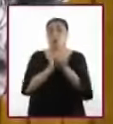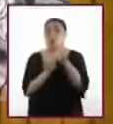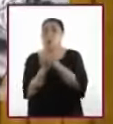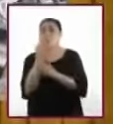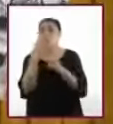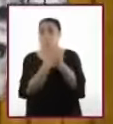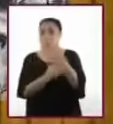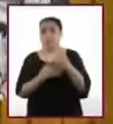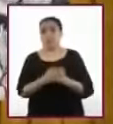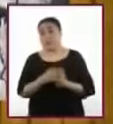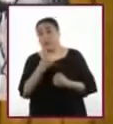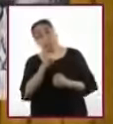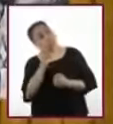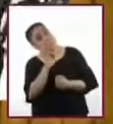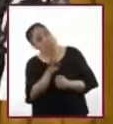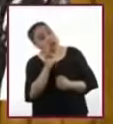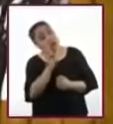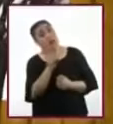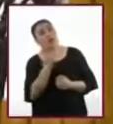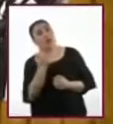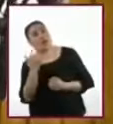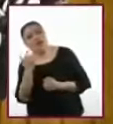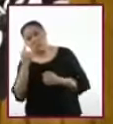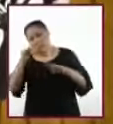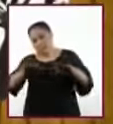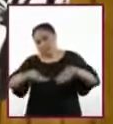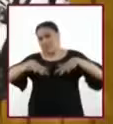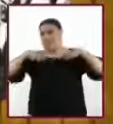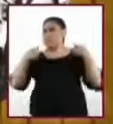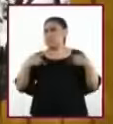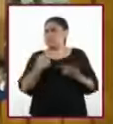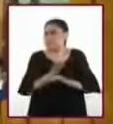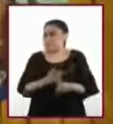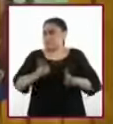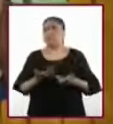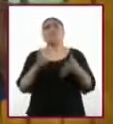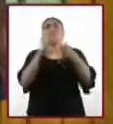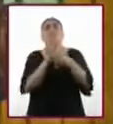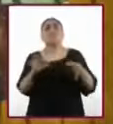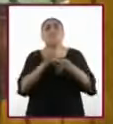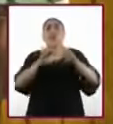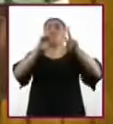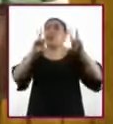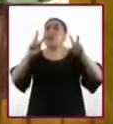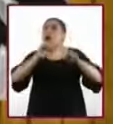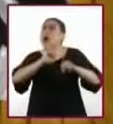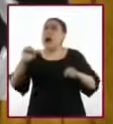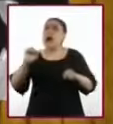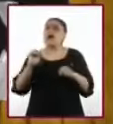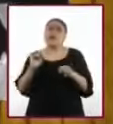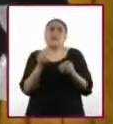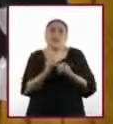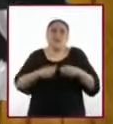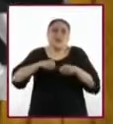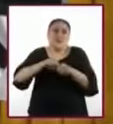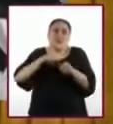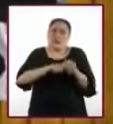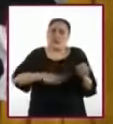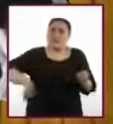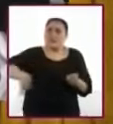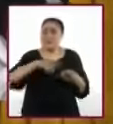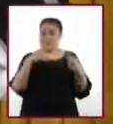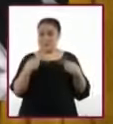Esos espectáculos eran presentados a públicos de todo tipo y abordaban temas sociales a manera de sátiras con un discurso